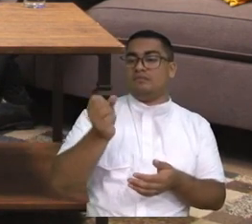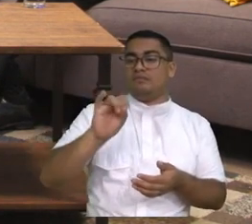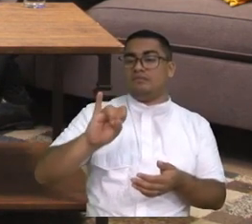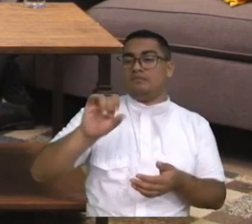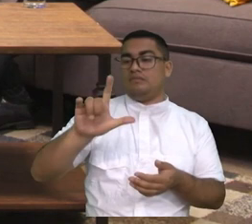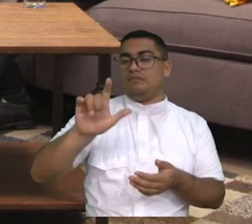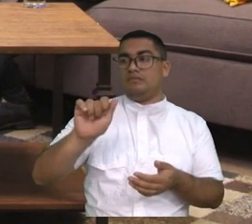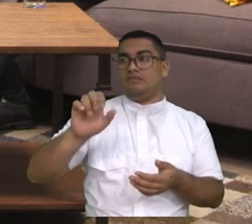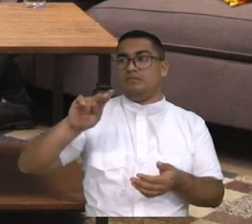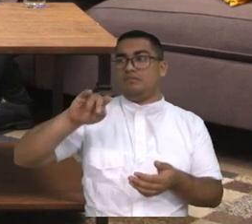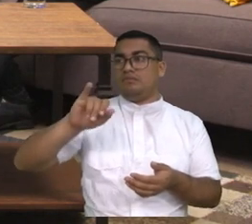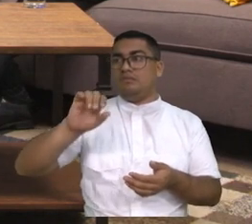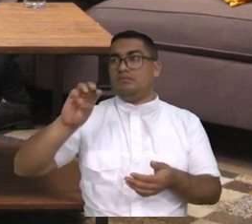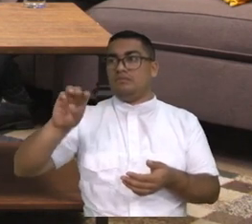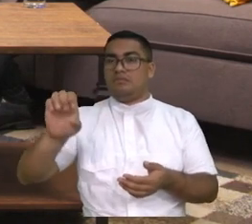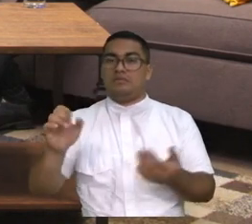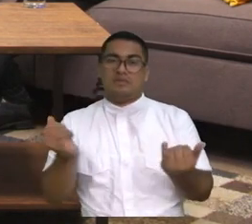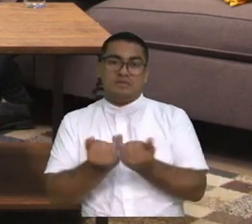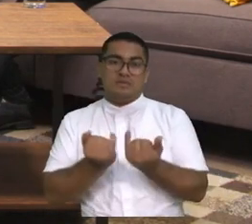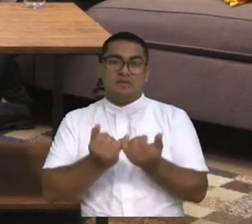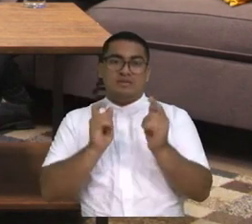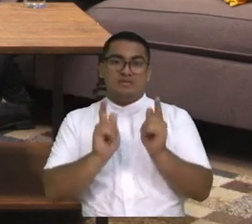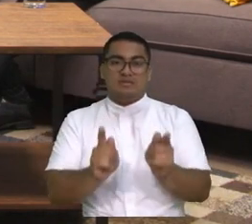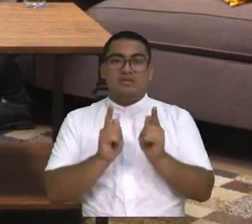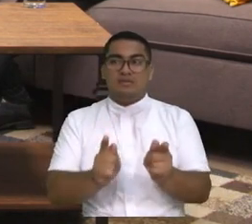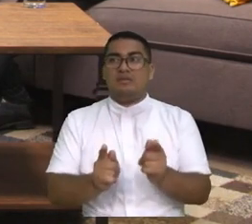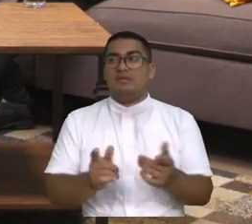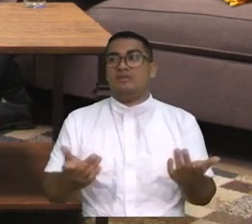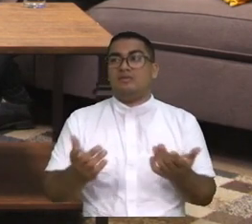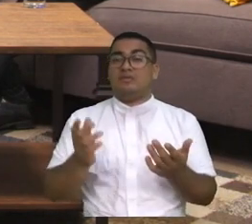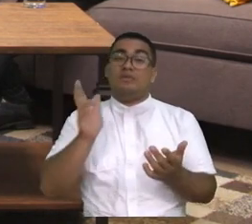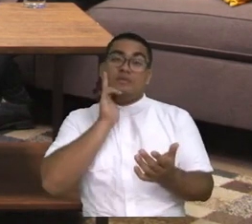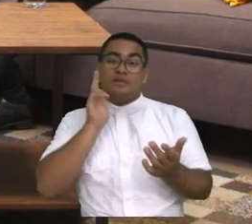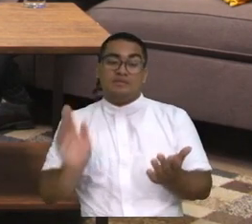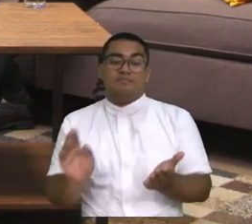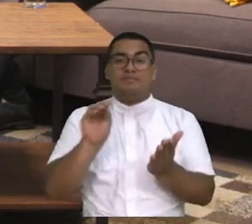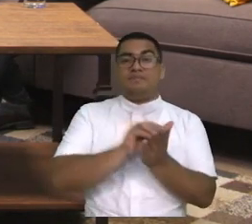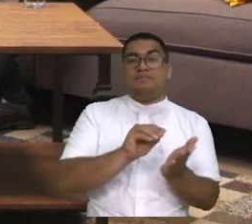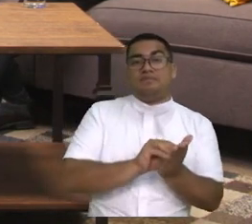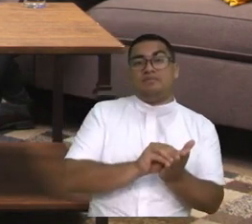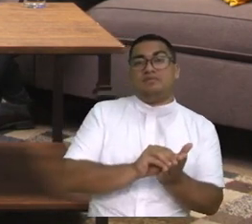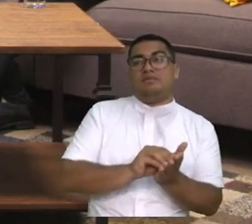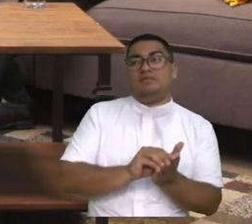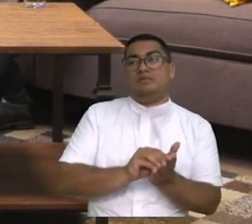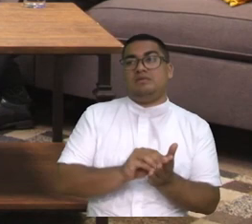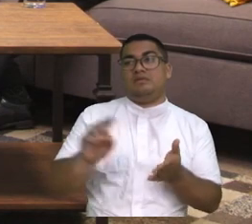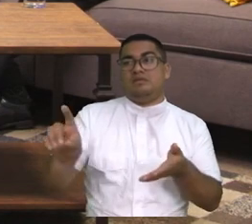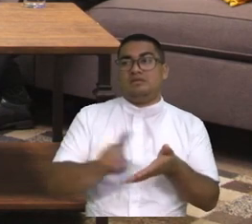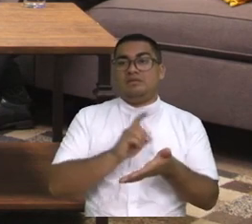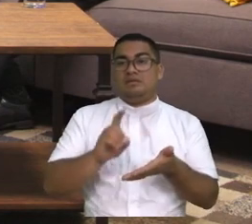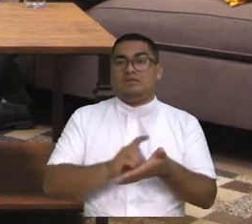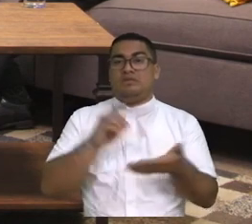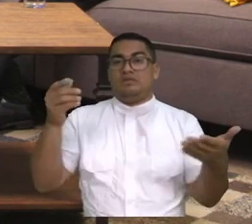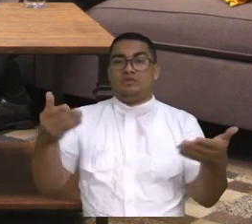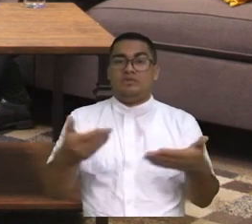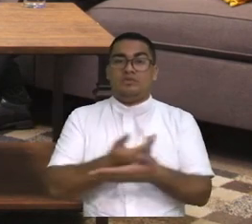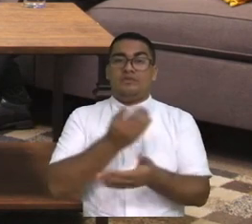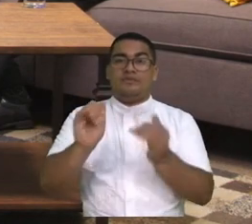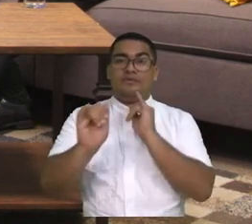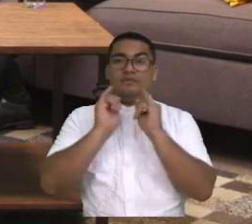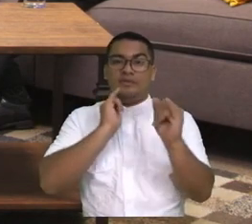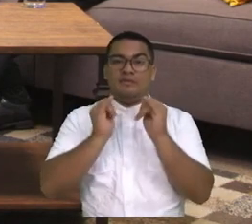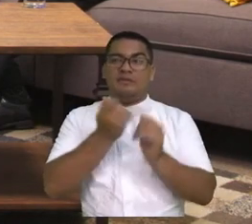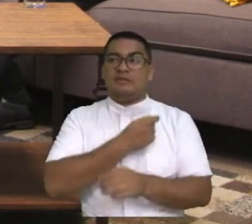Pusilánime significa tonto, falto de ánimo. Rubén Darío la introduce al diccionario. Rubén Darío, como el renovador del idioma,